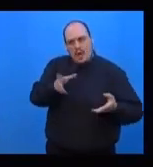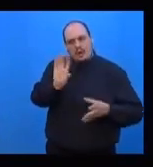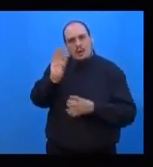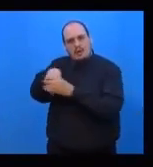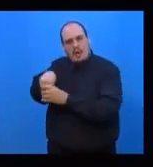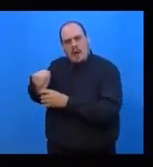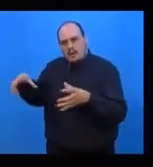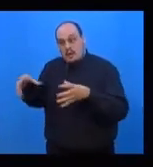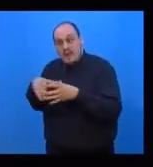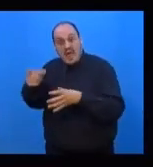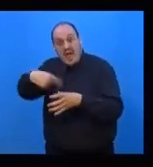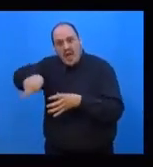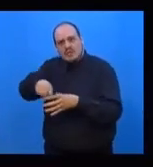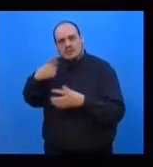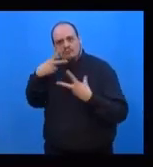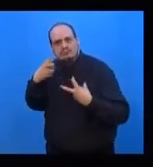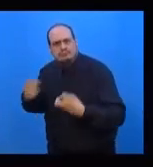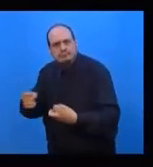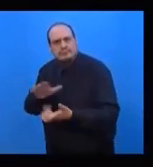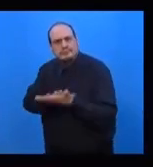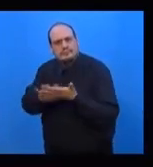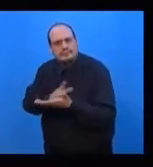este entramado corrupto y mafioso muchas gracias